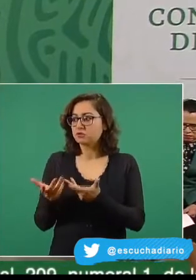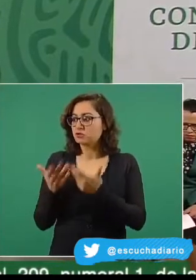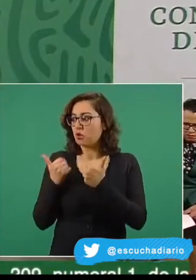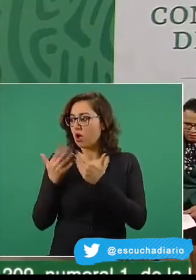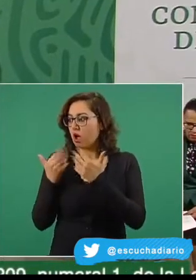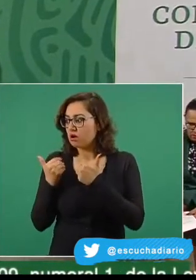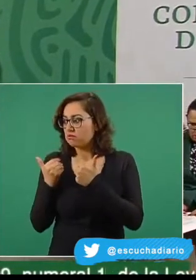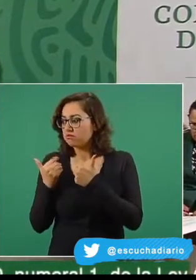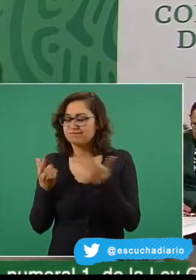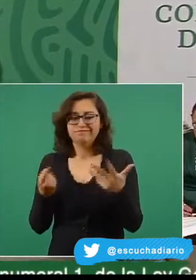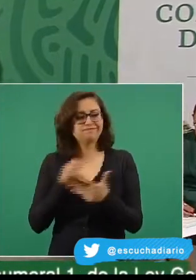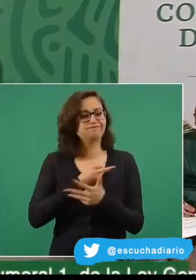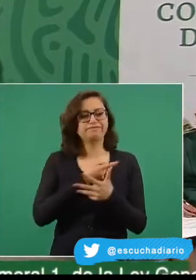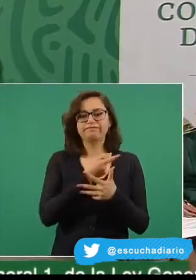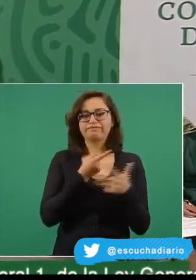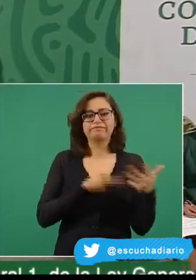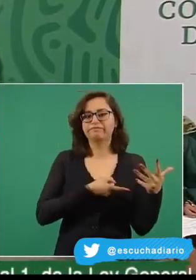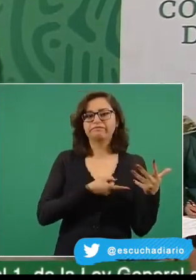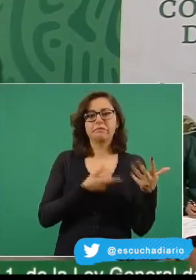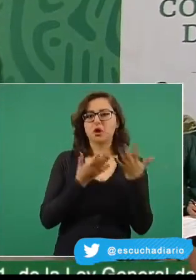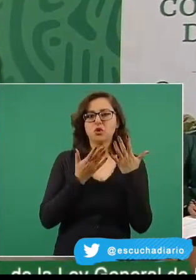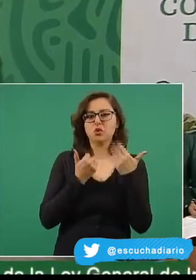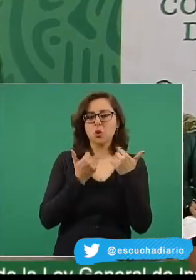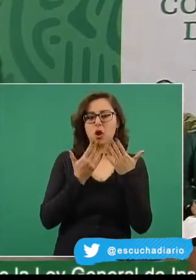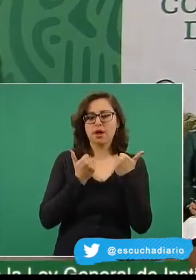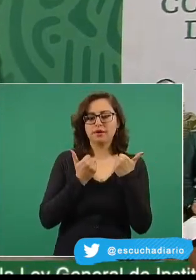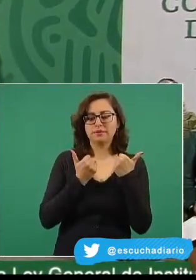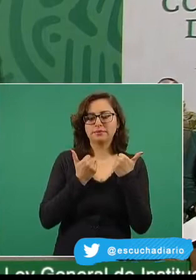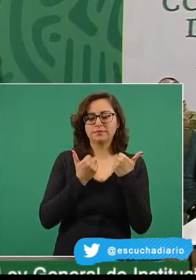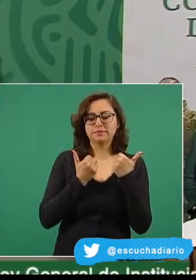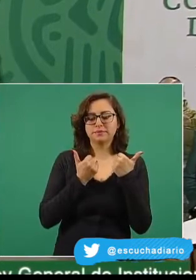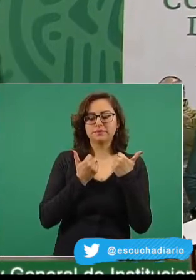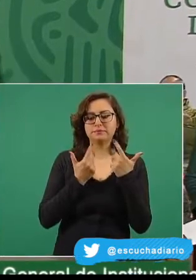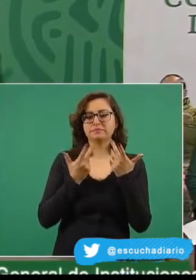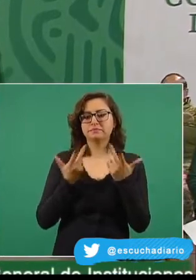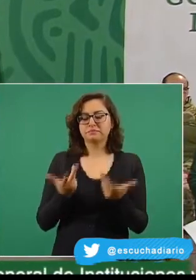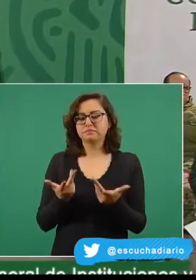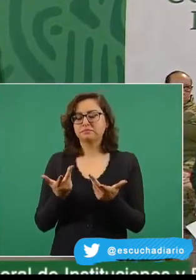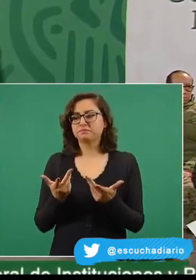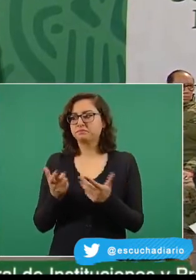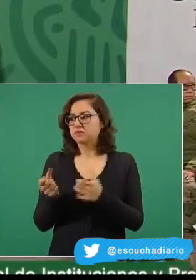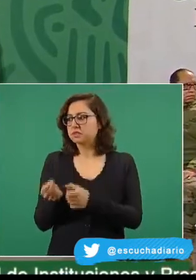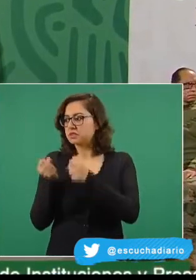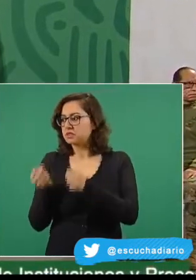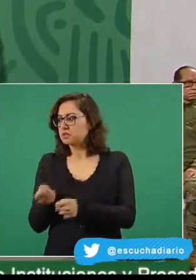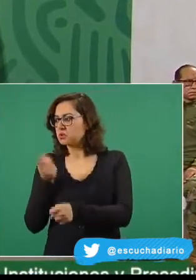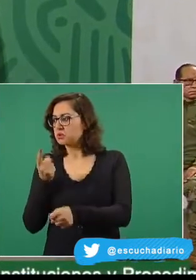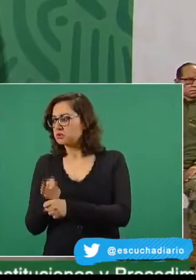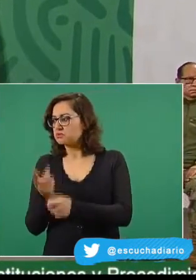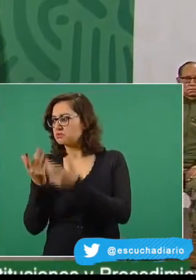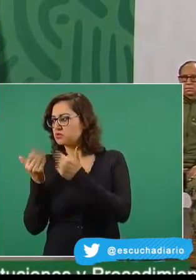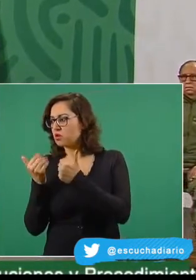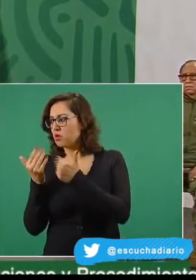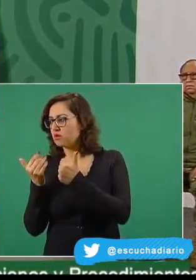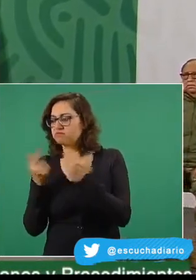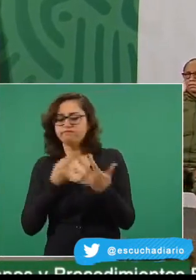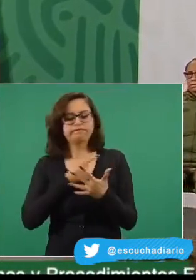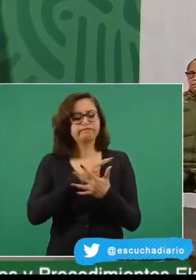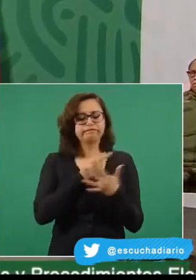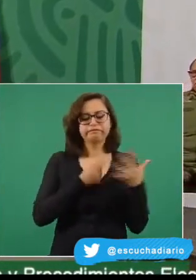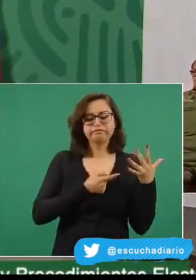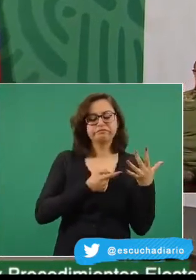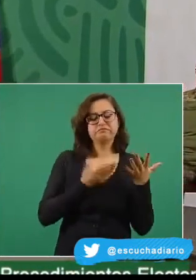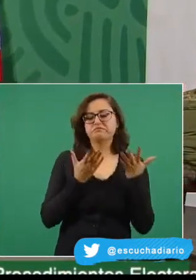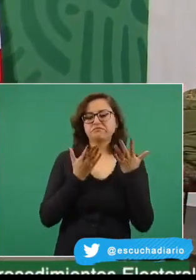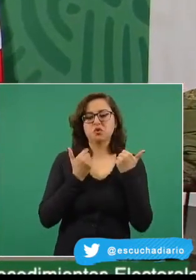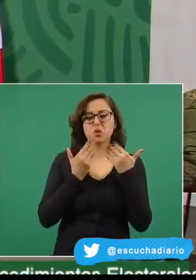Ante el nuevo amparo otorgado por un juez a un ciudadano por el registro del padrón de telefonía móvil, el presidente destaca que es urgente una